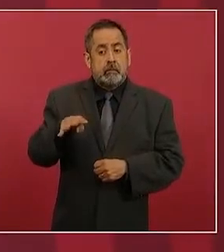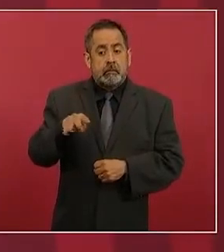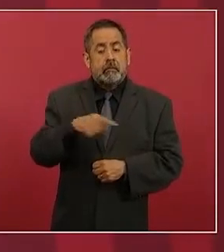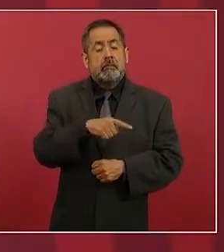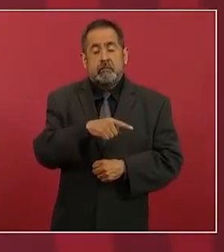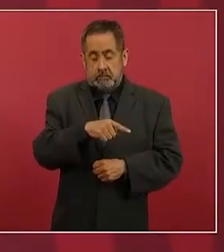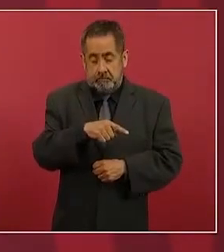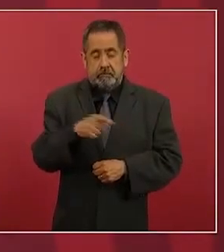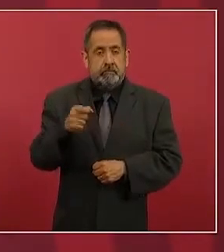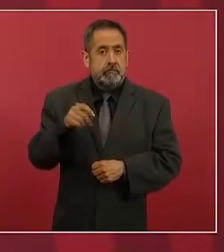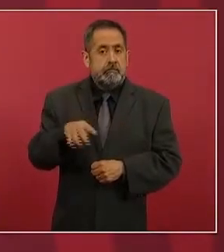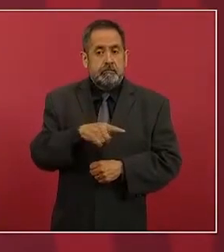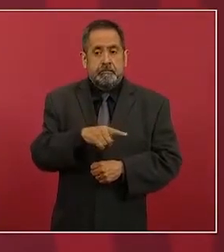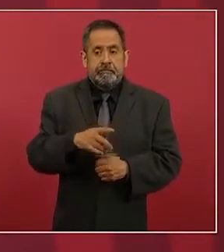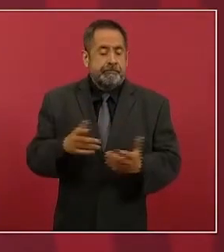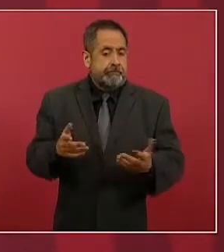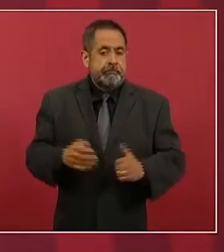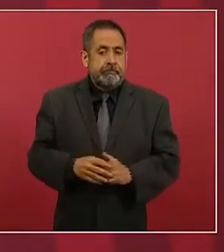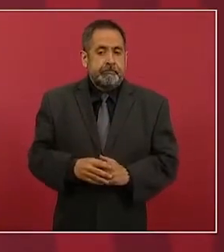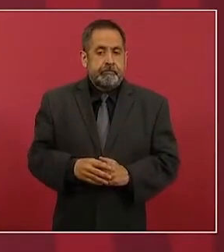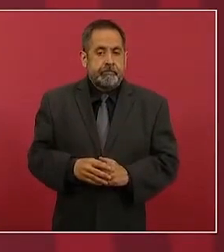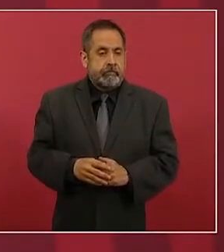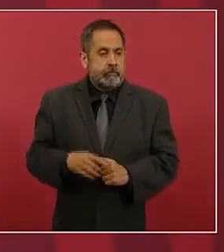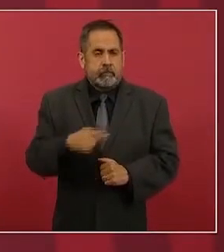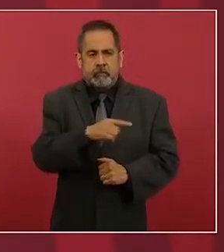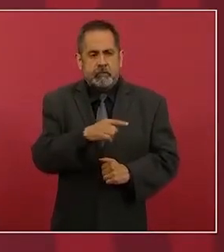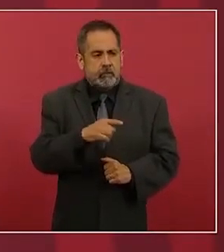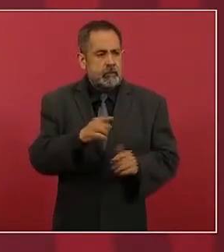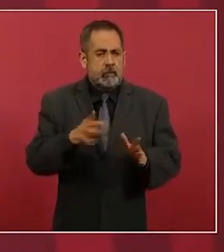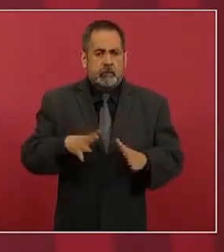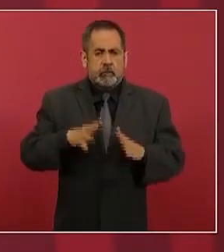29, ¿cómo se fundó?